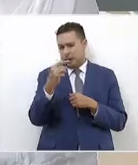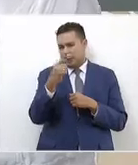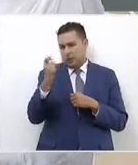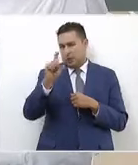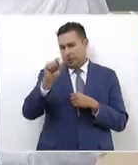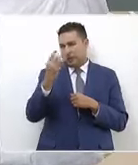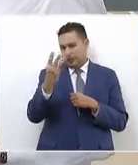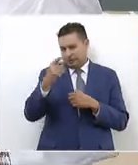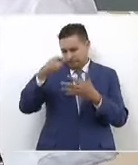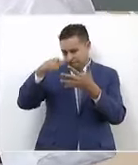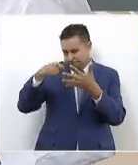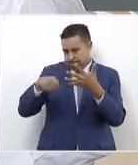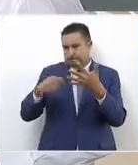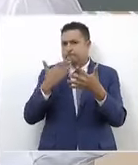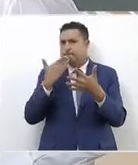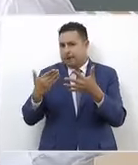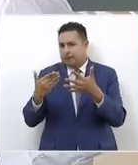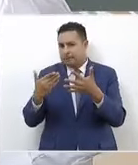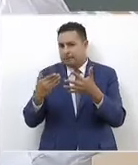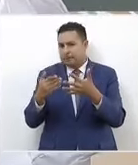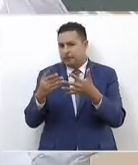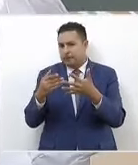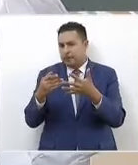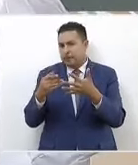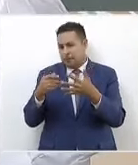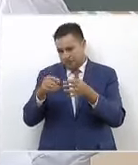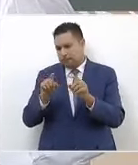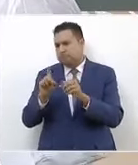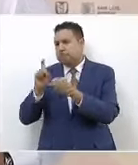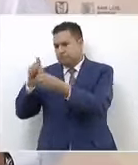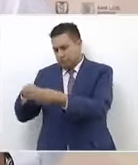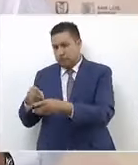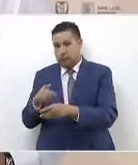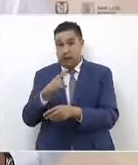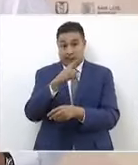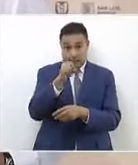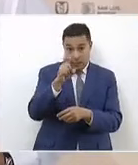El que contestaba bien 122 ya no pasaba.